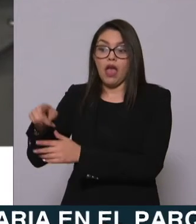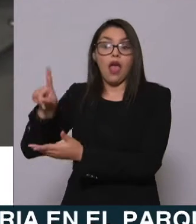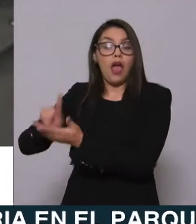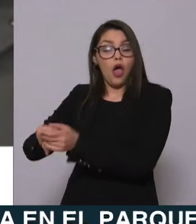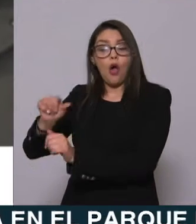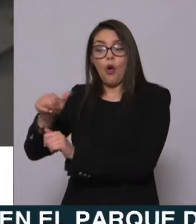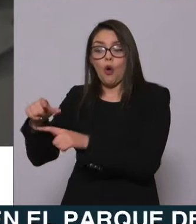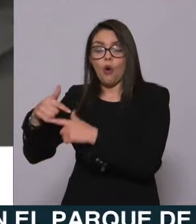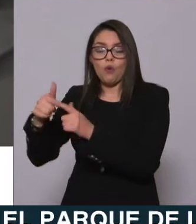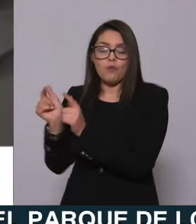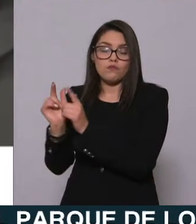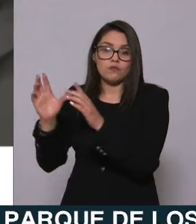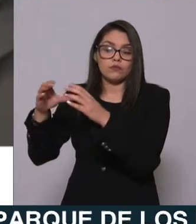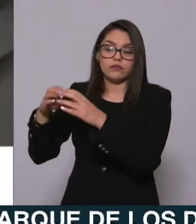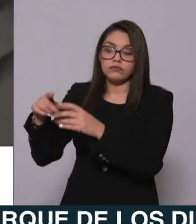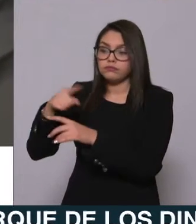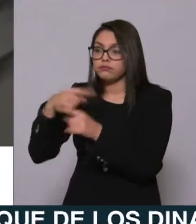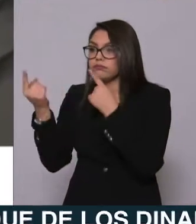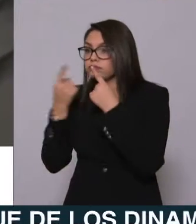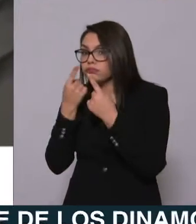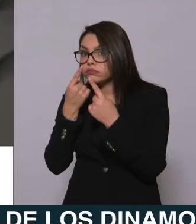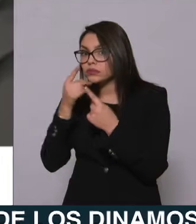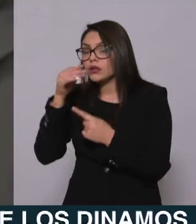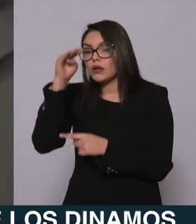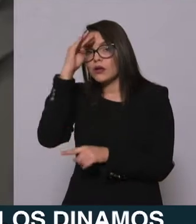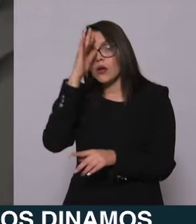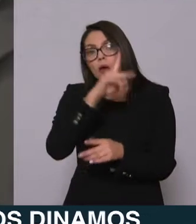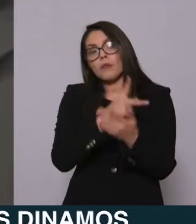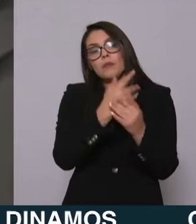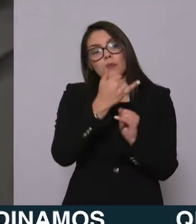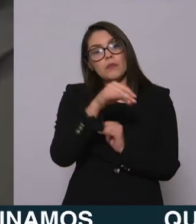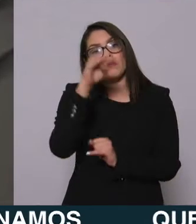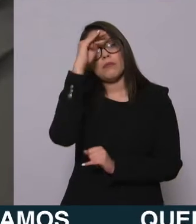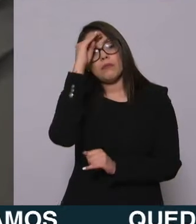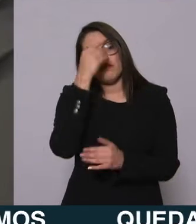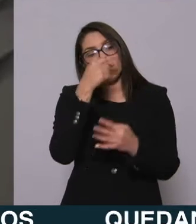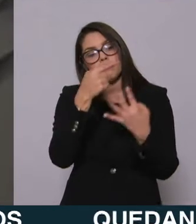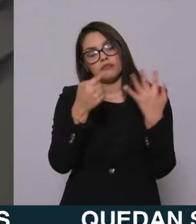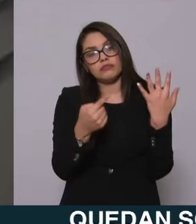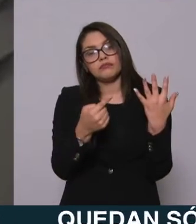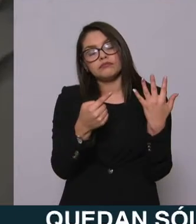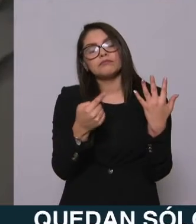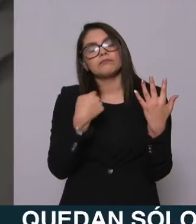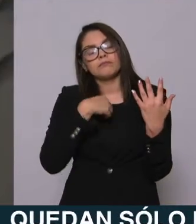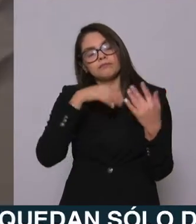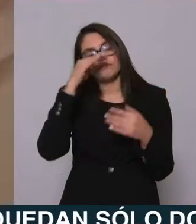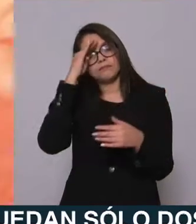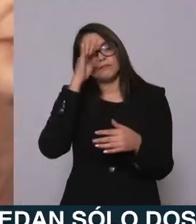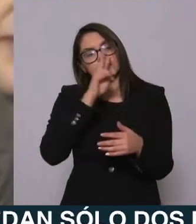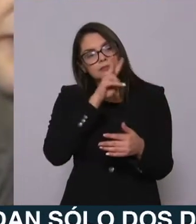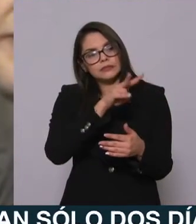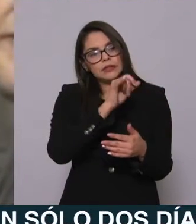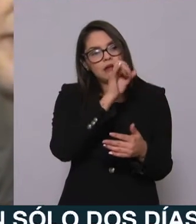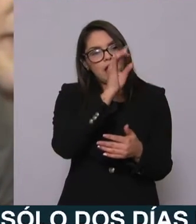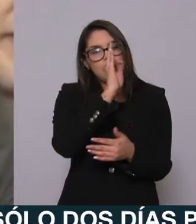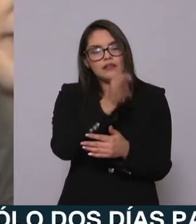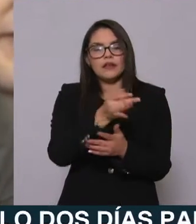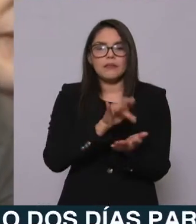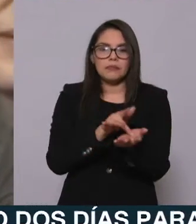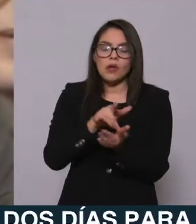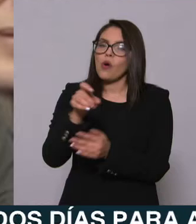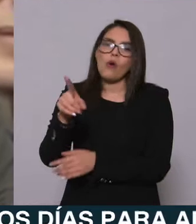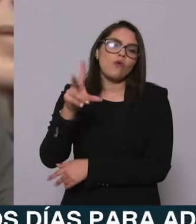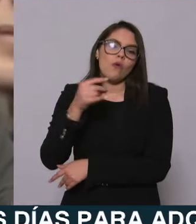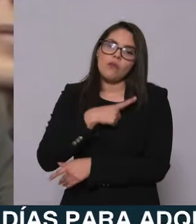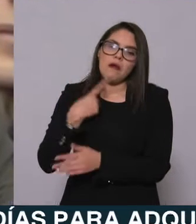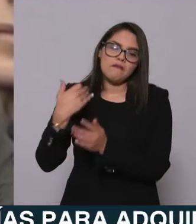el proyecto o no, cuáles son los proyectos que se apoyan de cada una de las alcaldías. Fadlala Acabani,